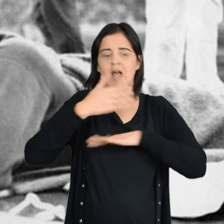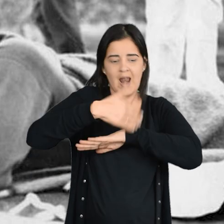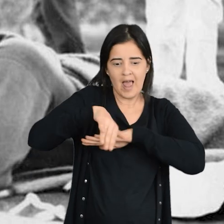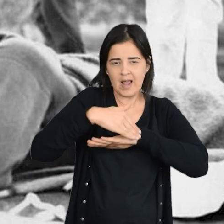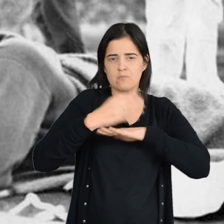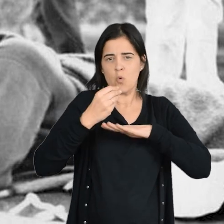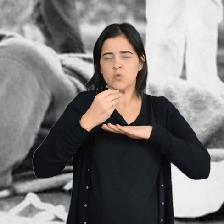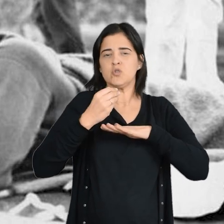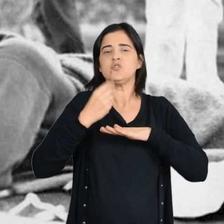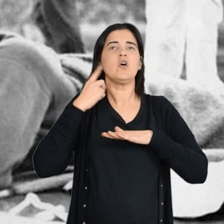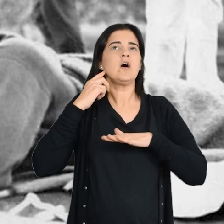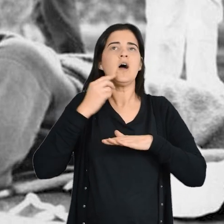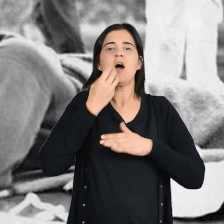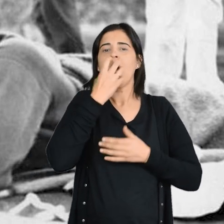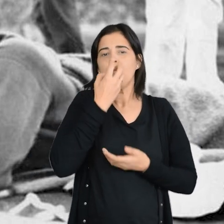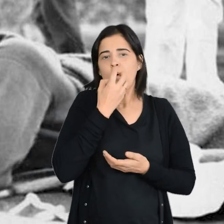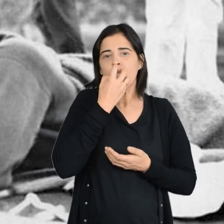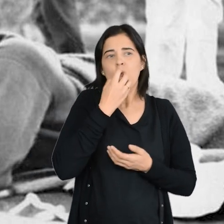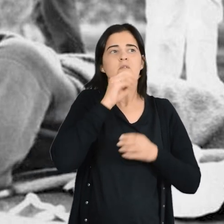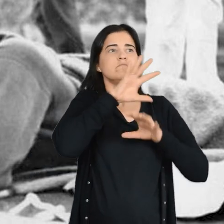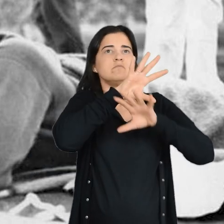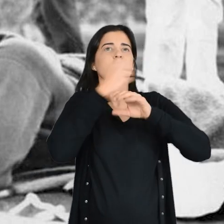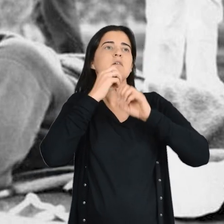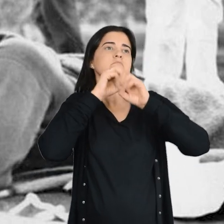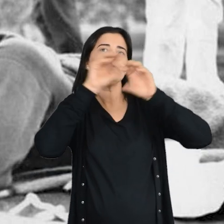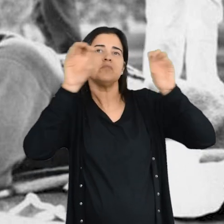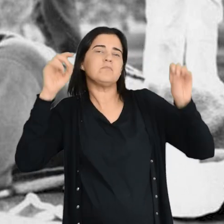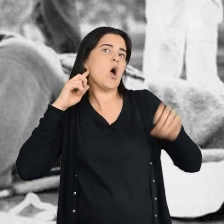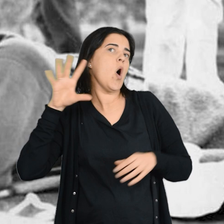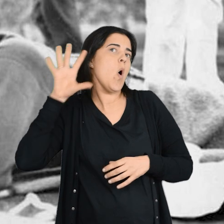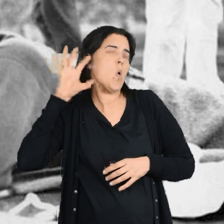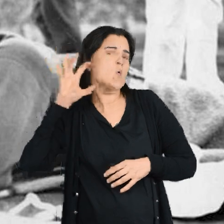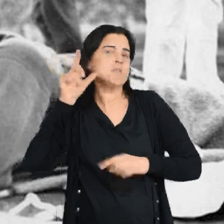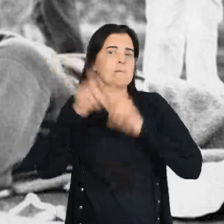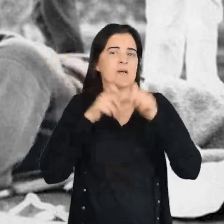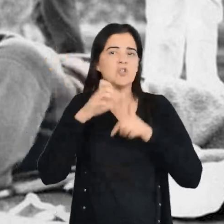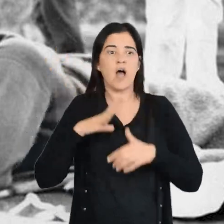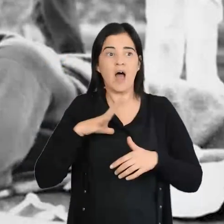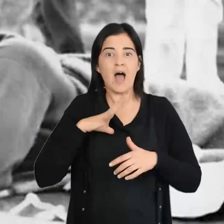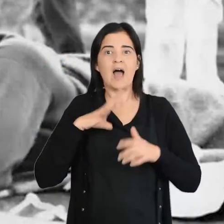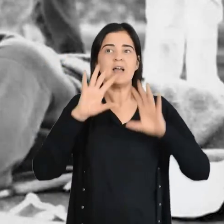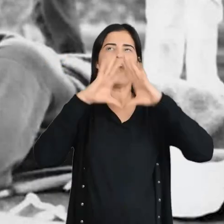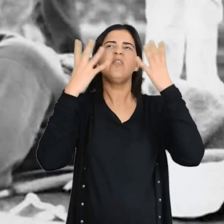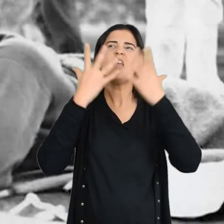avenidas altavoces en las calles permitían escuchar en directo lo que sucedía en el estadio